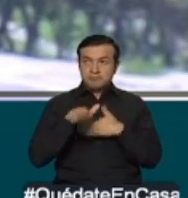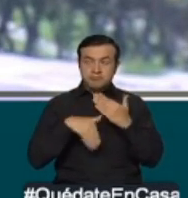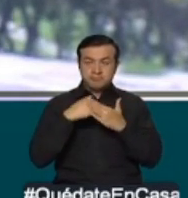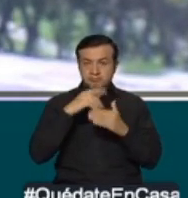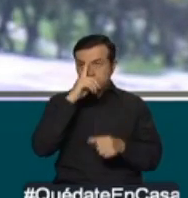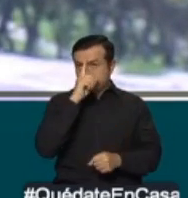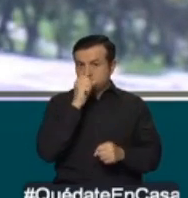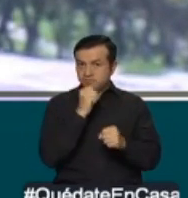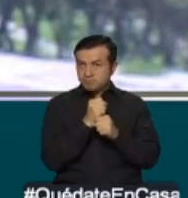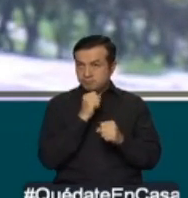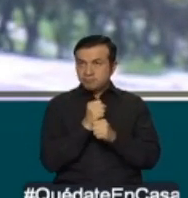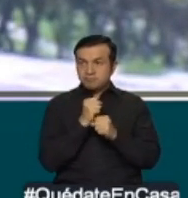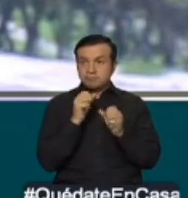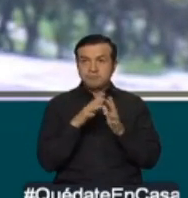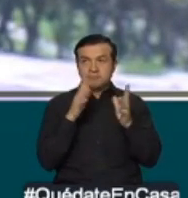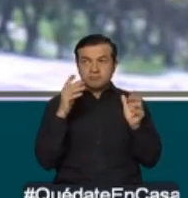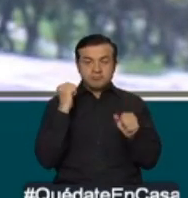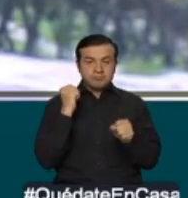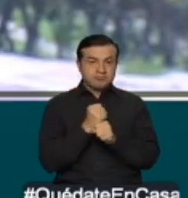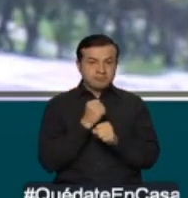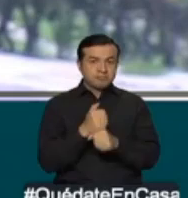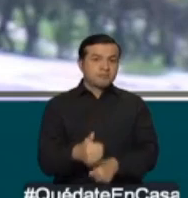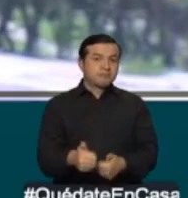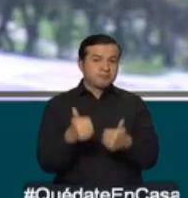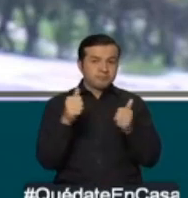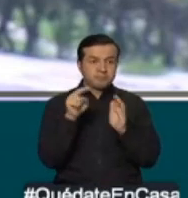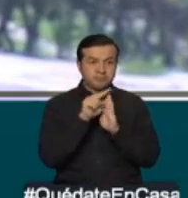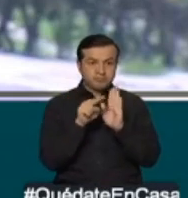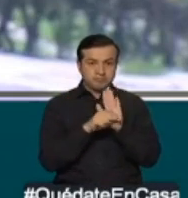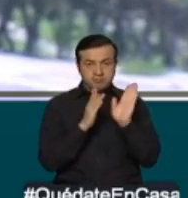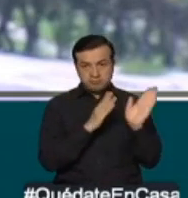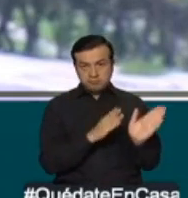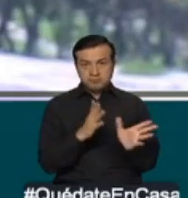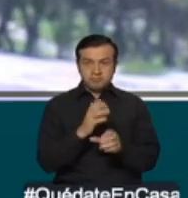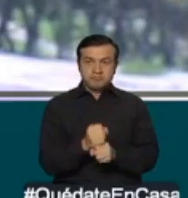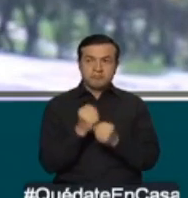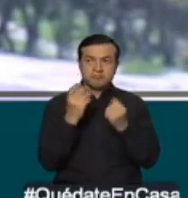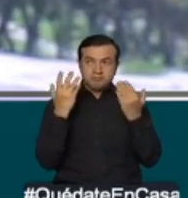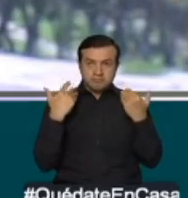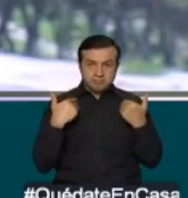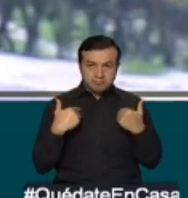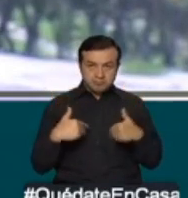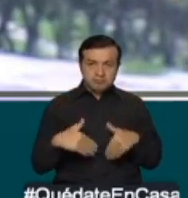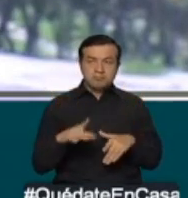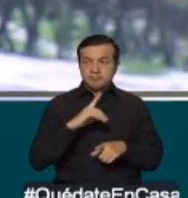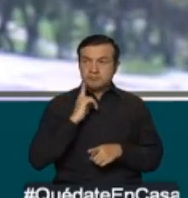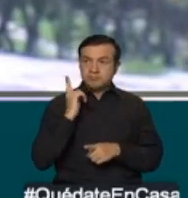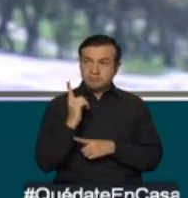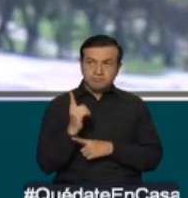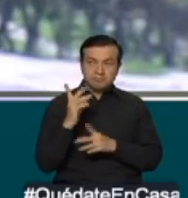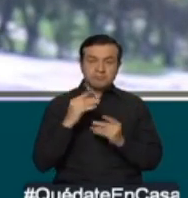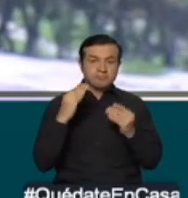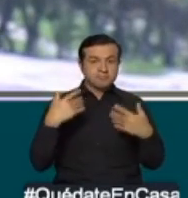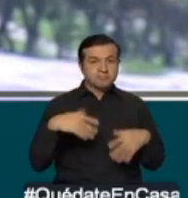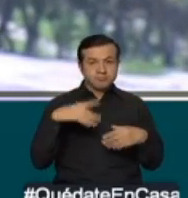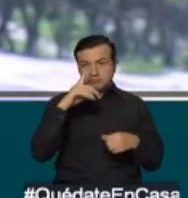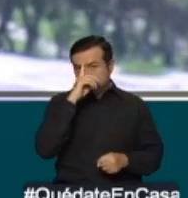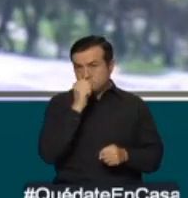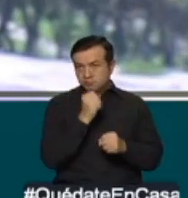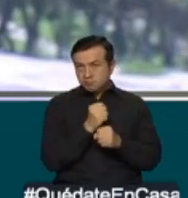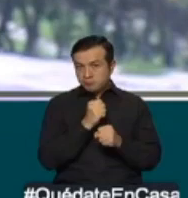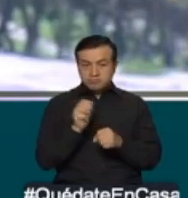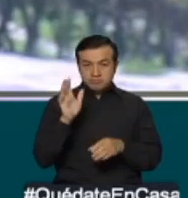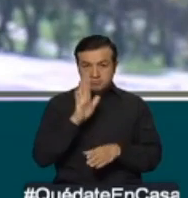trabajando hoy día lo han hecho de una manera extraordinaria con los protocolos de seguridad que se han que se han dictaminado hay un gran trabajo y creo que como país